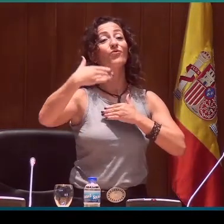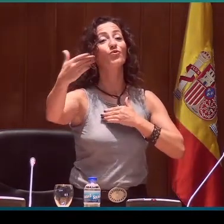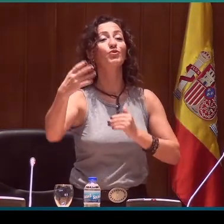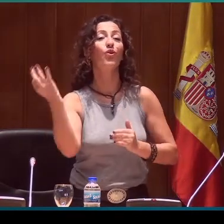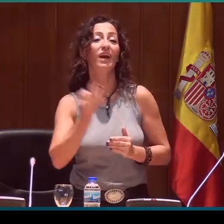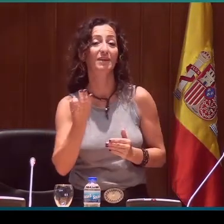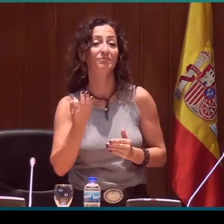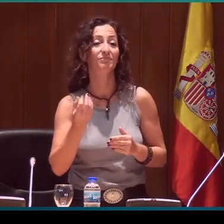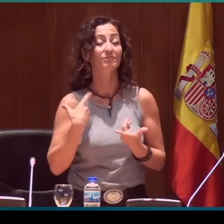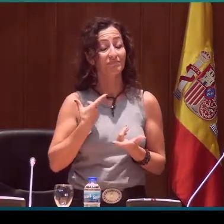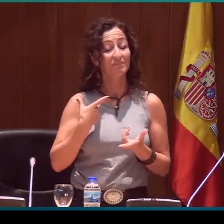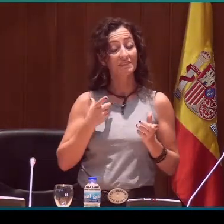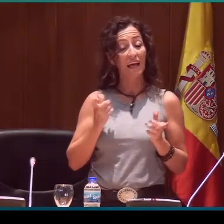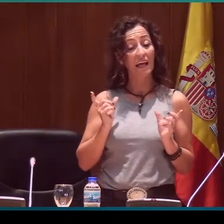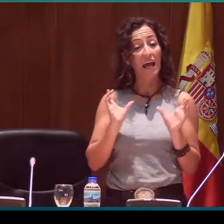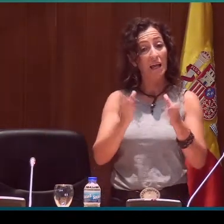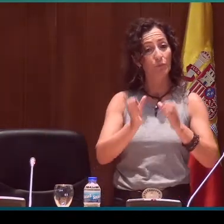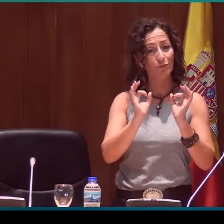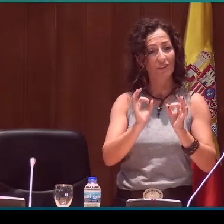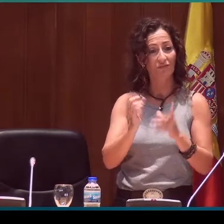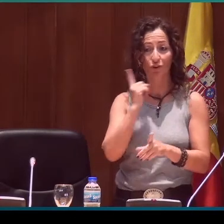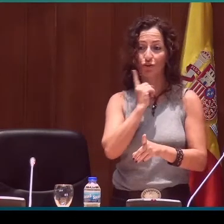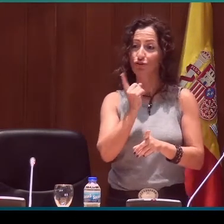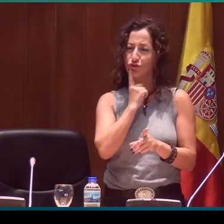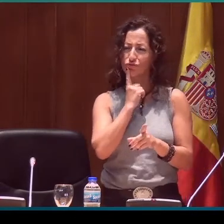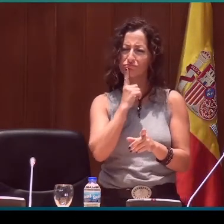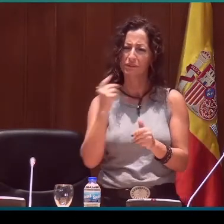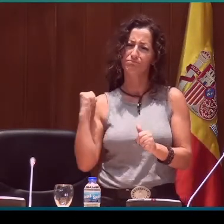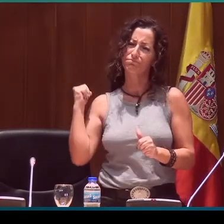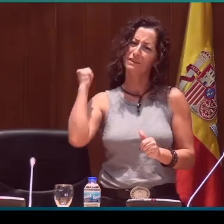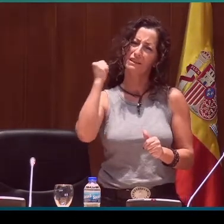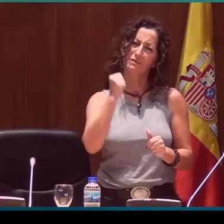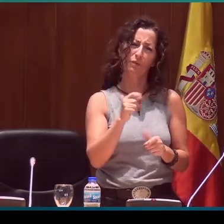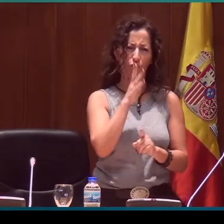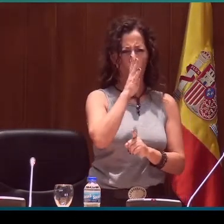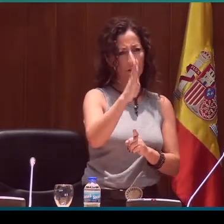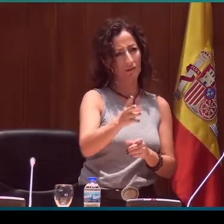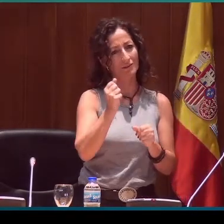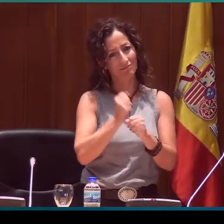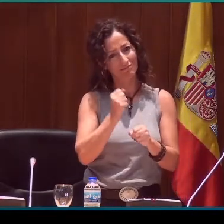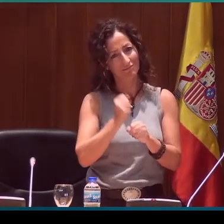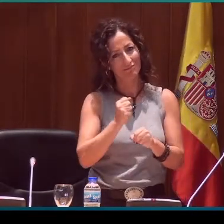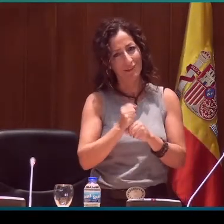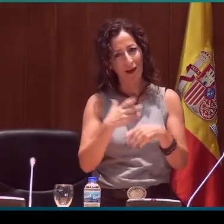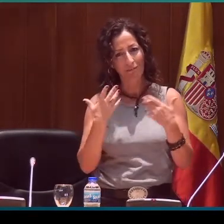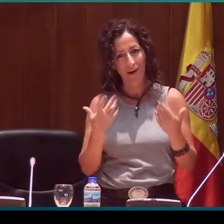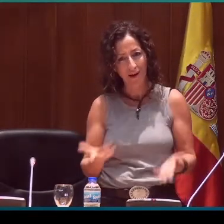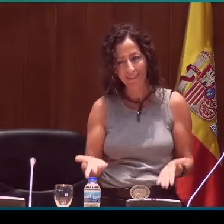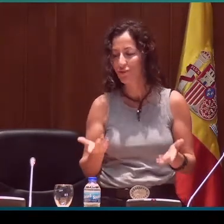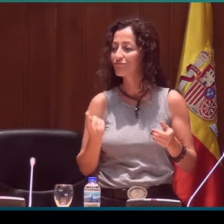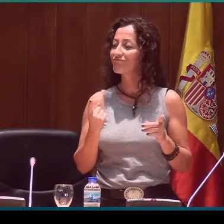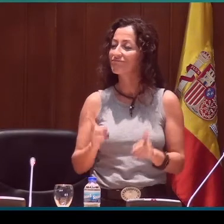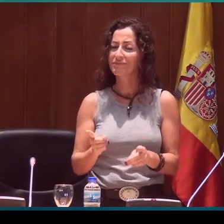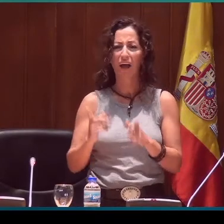Estos son los datos. Y ahora vendrían las fases. En el equipo específico de sordos llevamos cuatro años trabajando